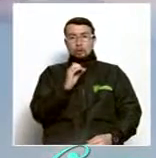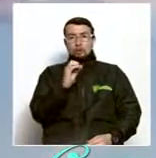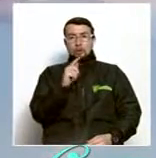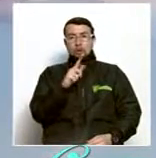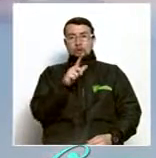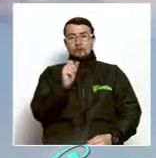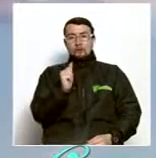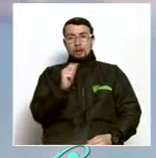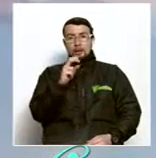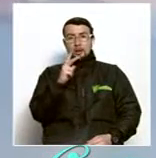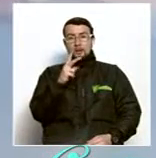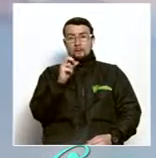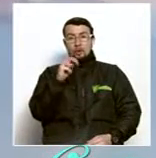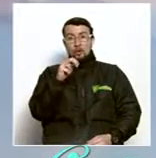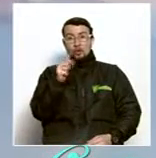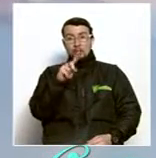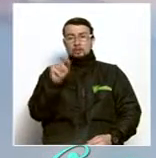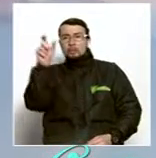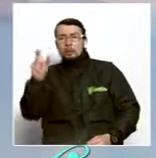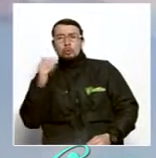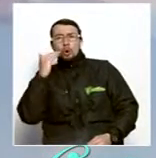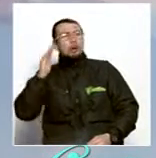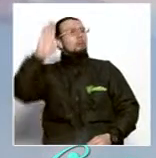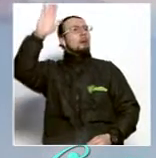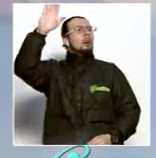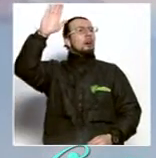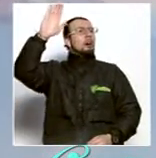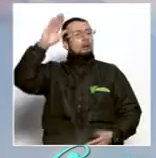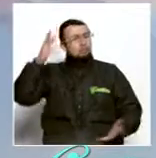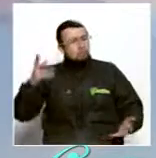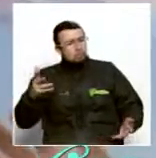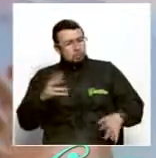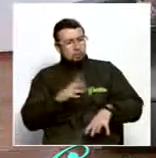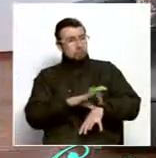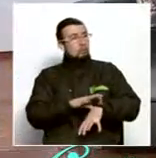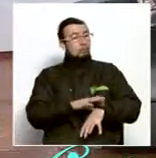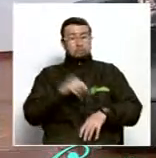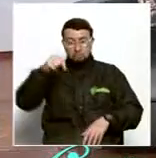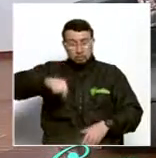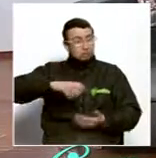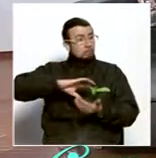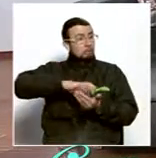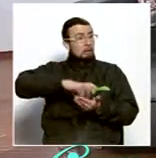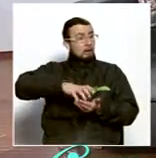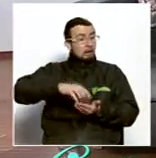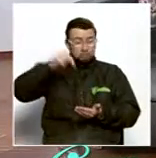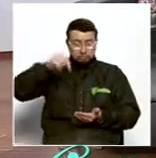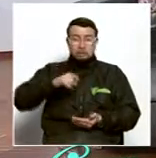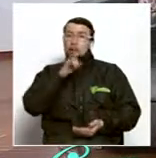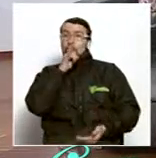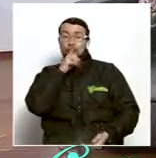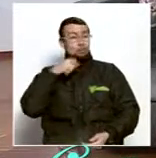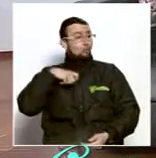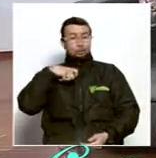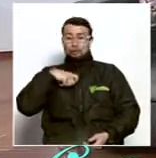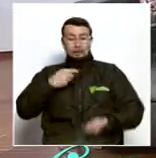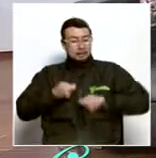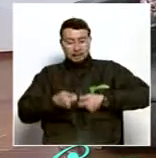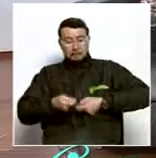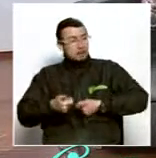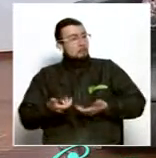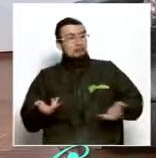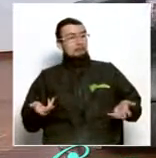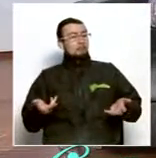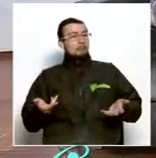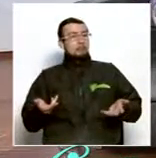magia. Y una señora se paró y me dijo, doctor, es que las naranjas acá en Estados Unidos no tienen semillas. Y